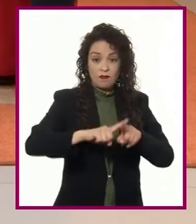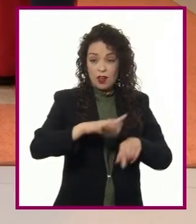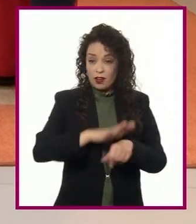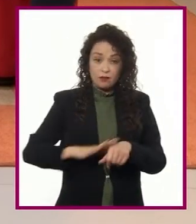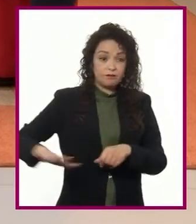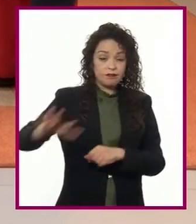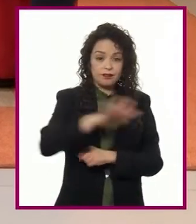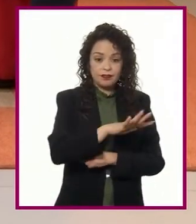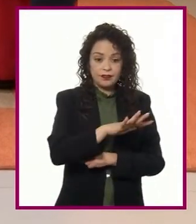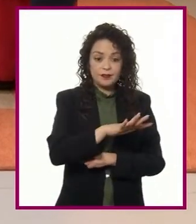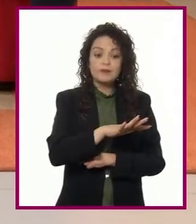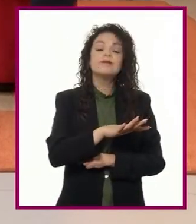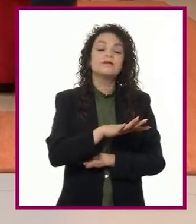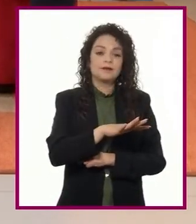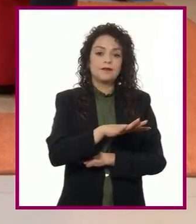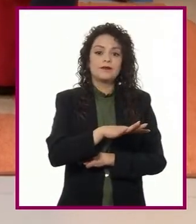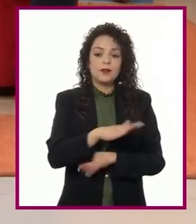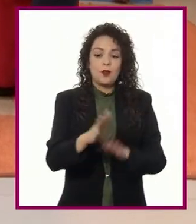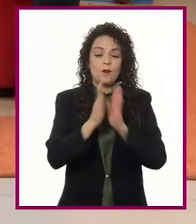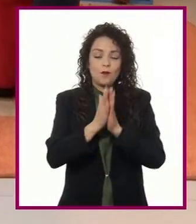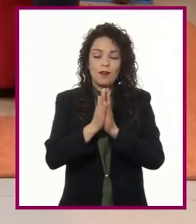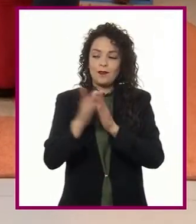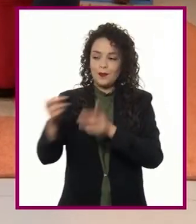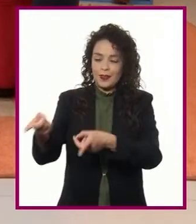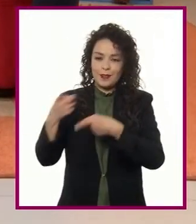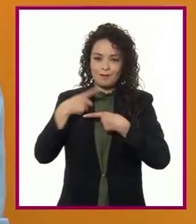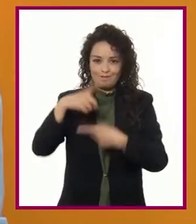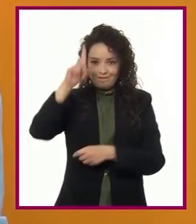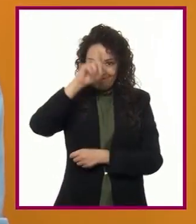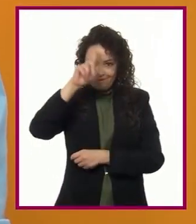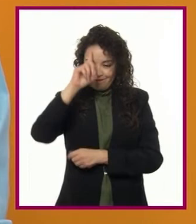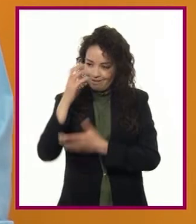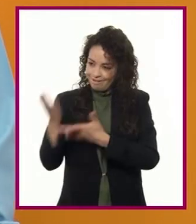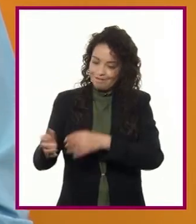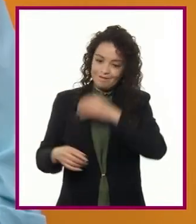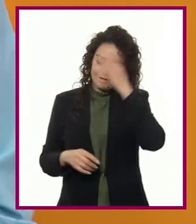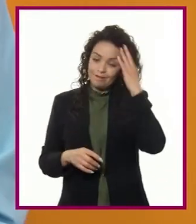el momento de que nos hagas la recomendación, lectora Enrique.